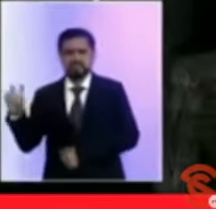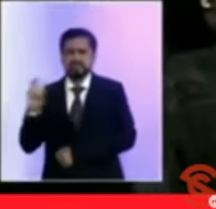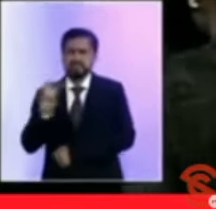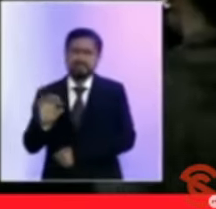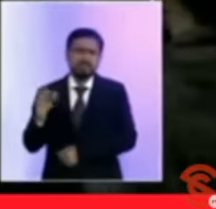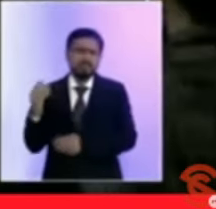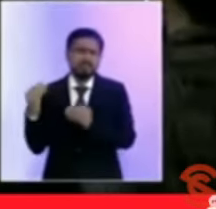todas